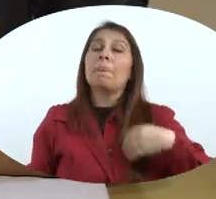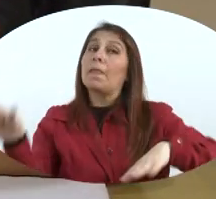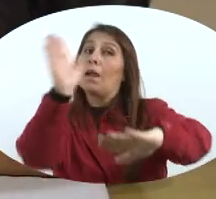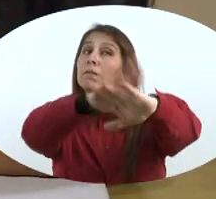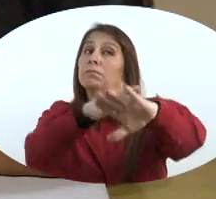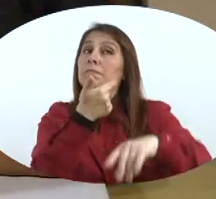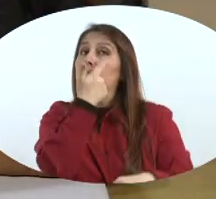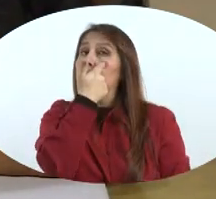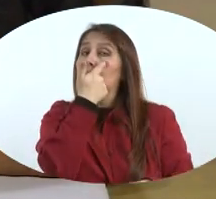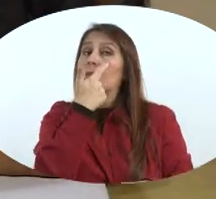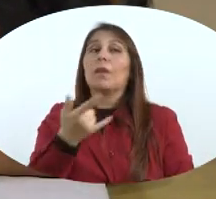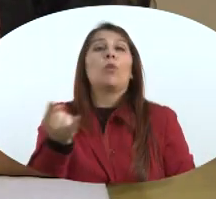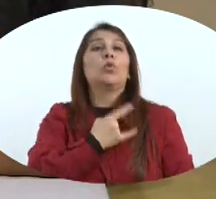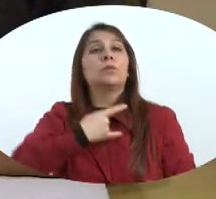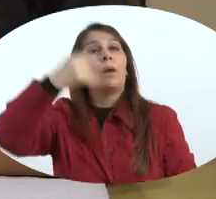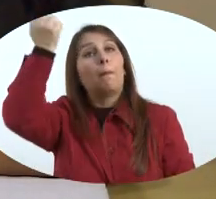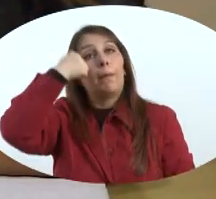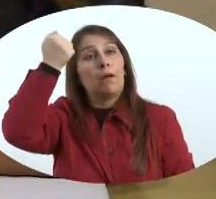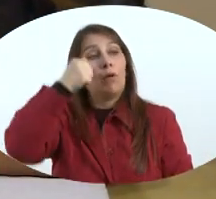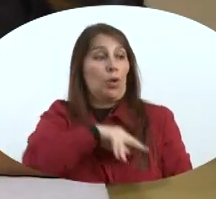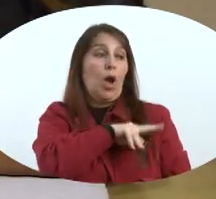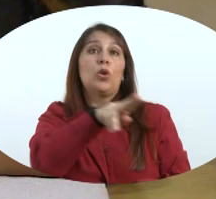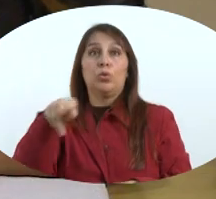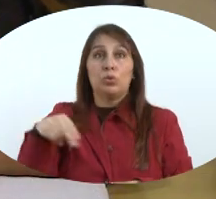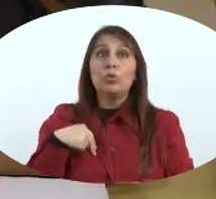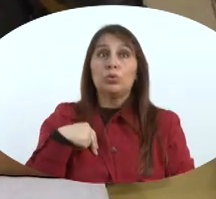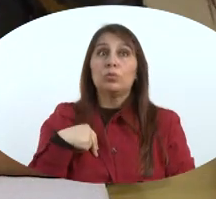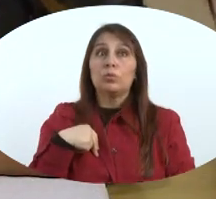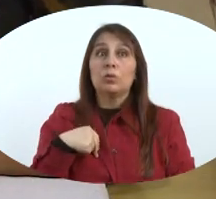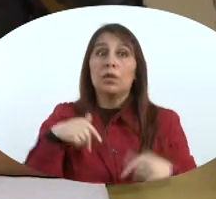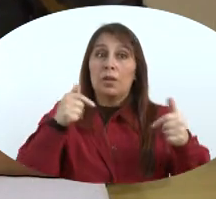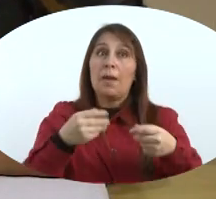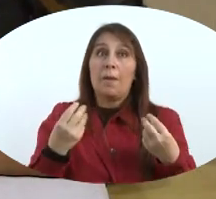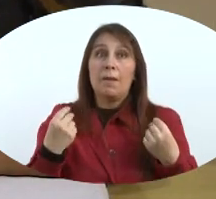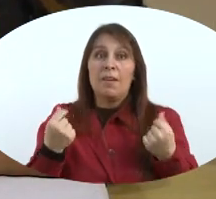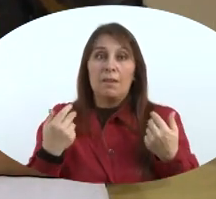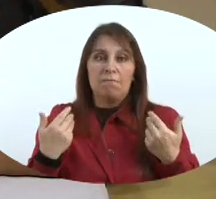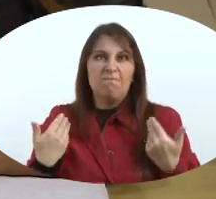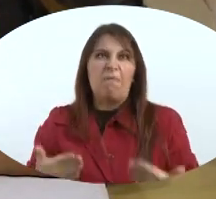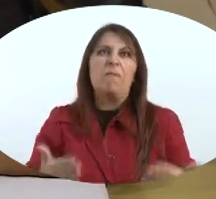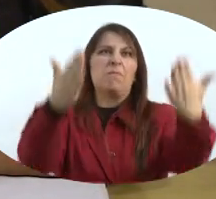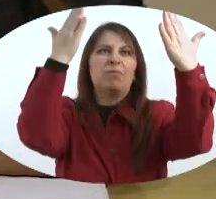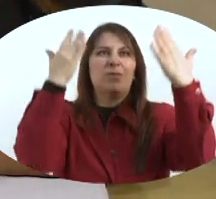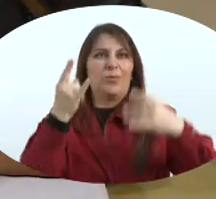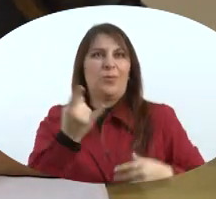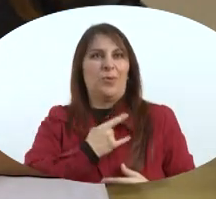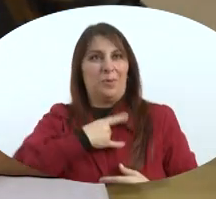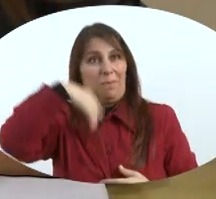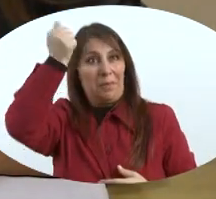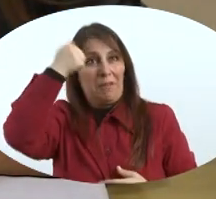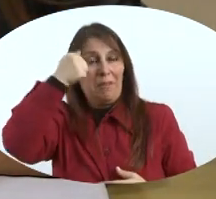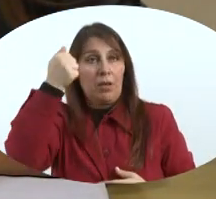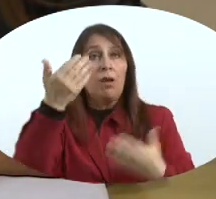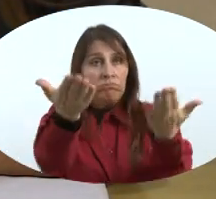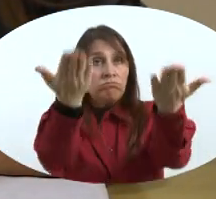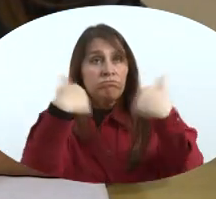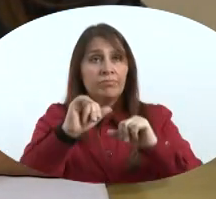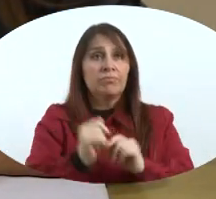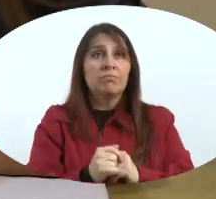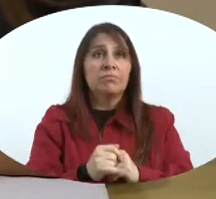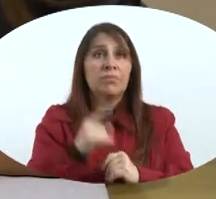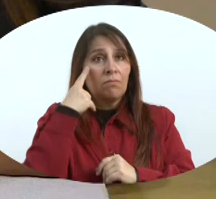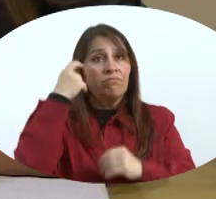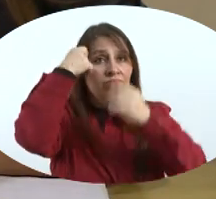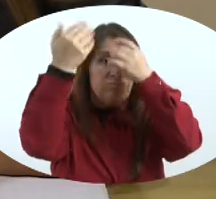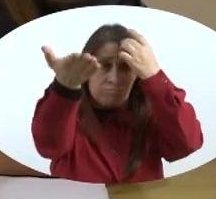que la universidad pedagógica y nosotros desde vamos su pene con este cuerpo y representaciones lo retamos a un debate abierto